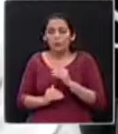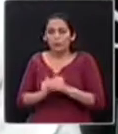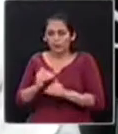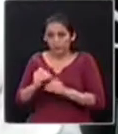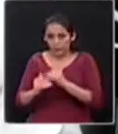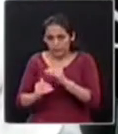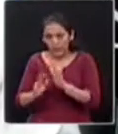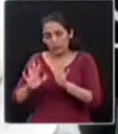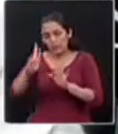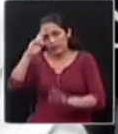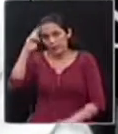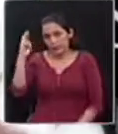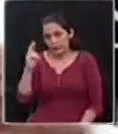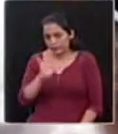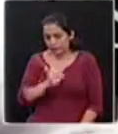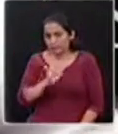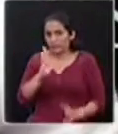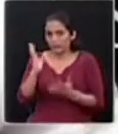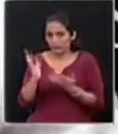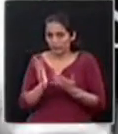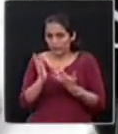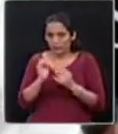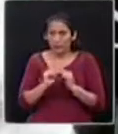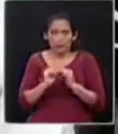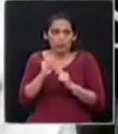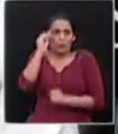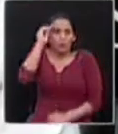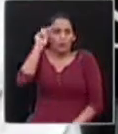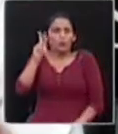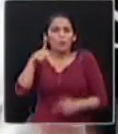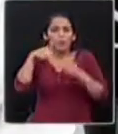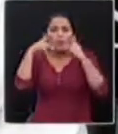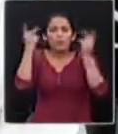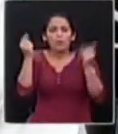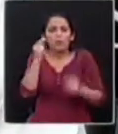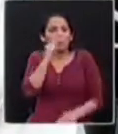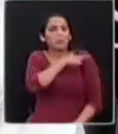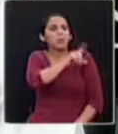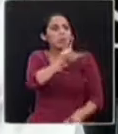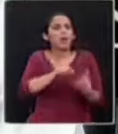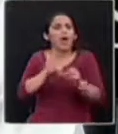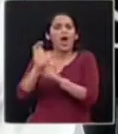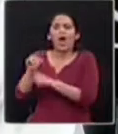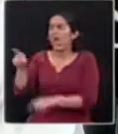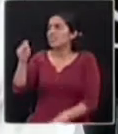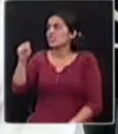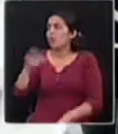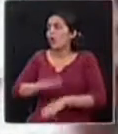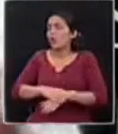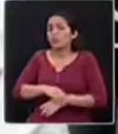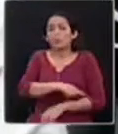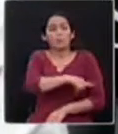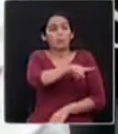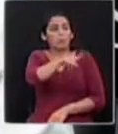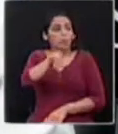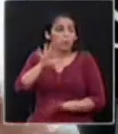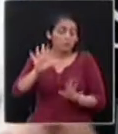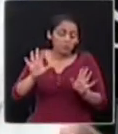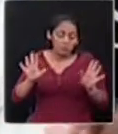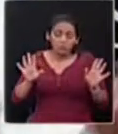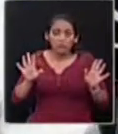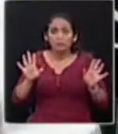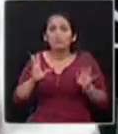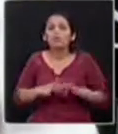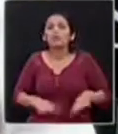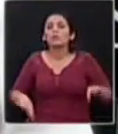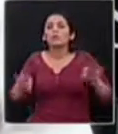opinión pública de lo que leo yo digo mayormente condenatoria eso tiene que ser respaldado en